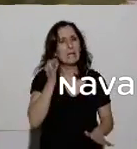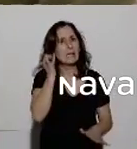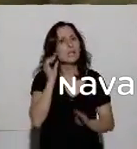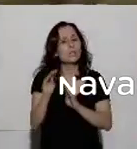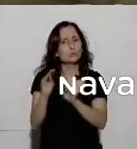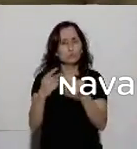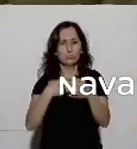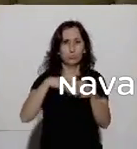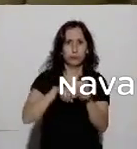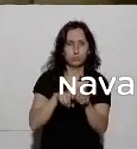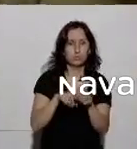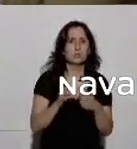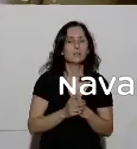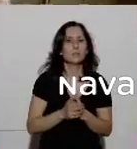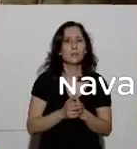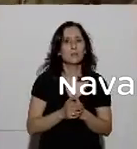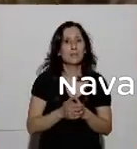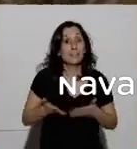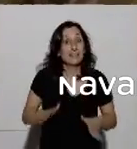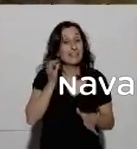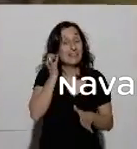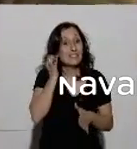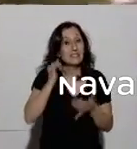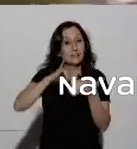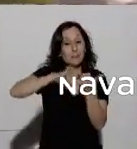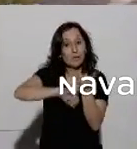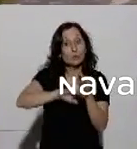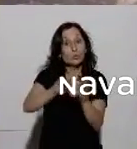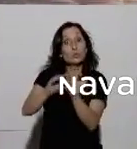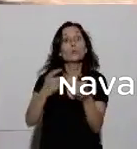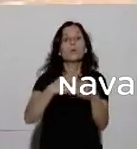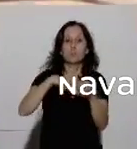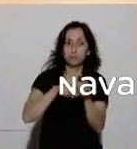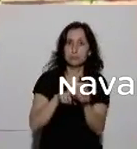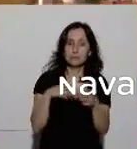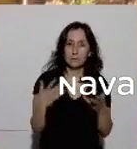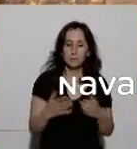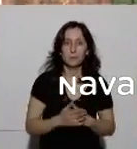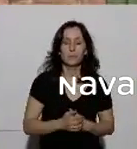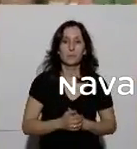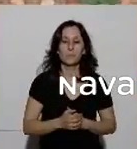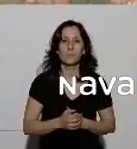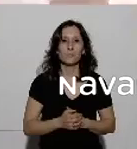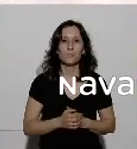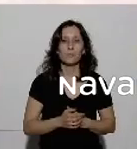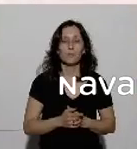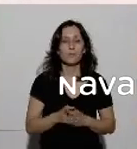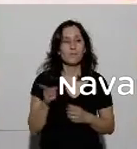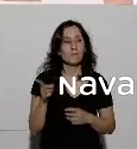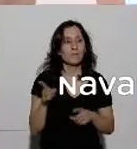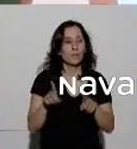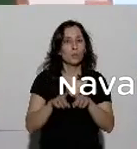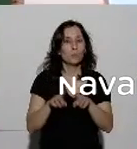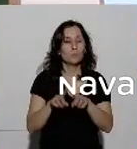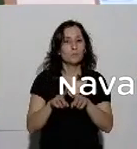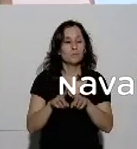aquelarres, con maridos de hijas que también participaban un poco en los aquelarres. y que realmente era un poco, como te diría yo, la